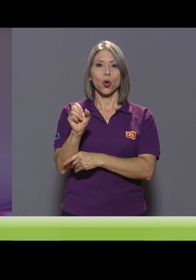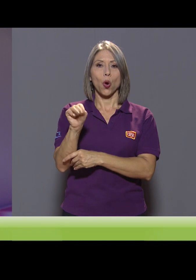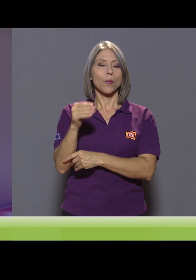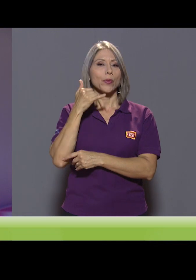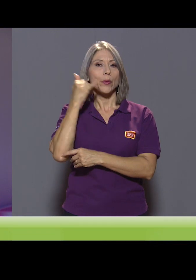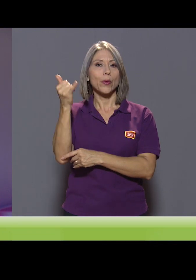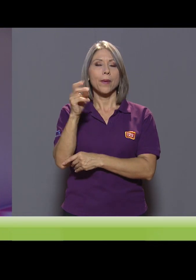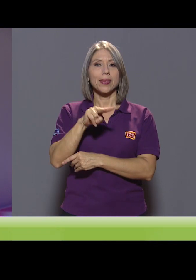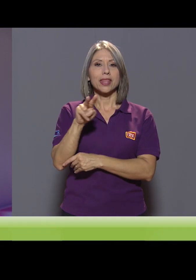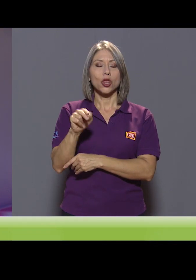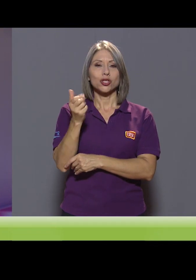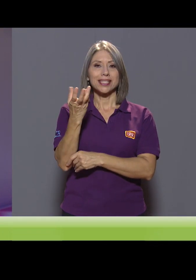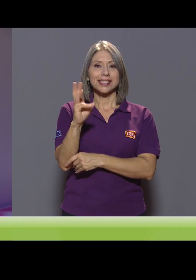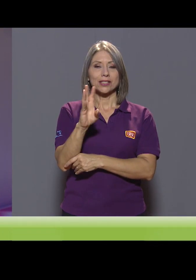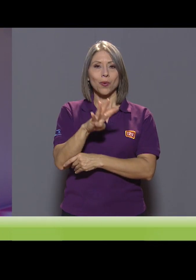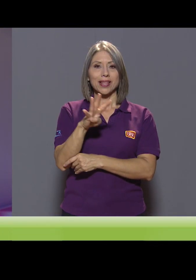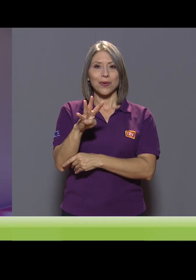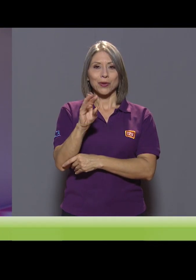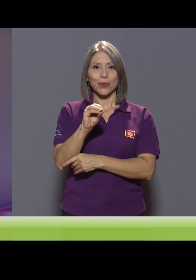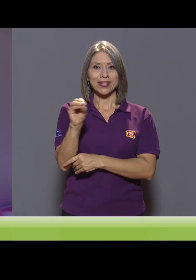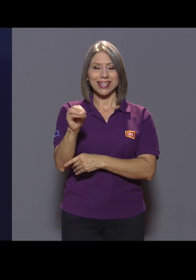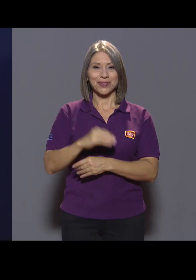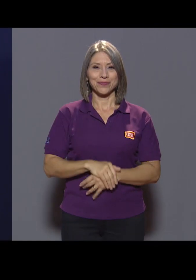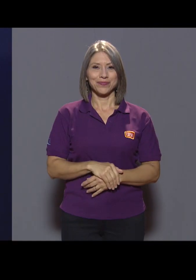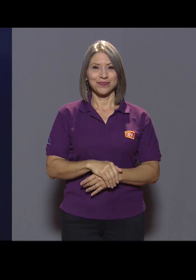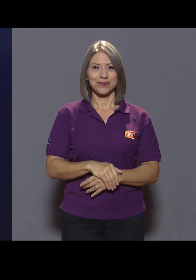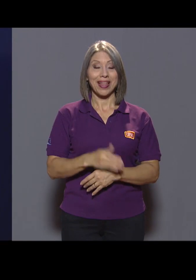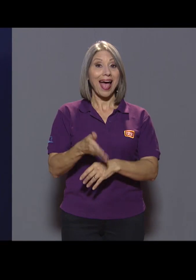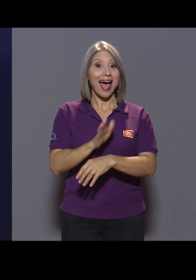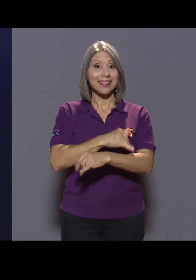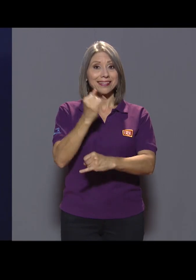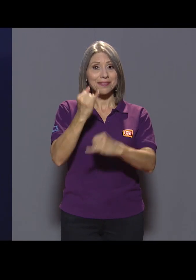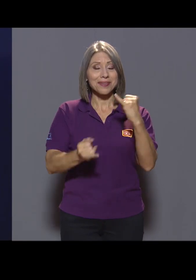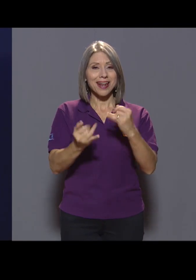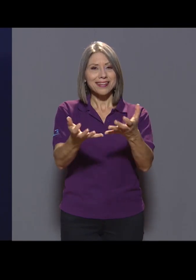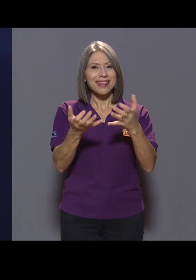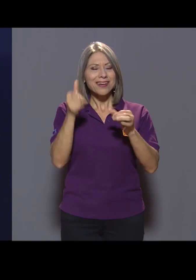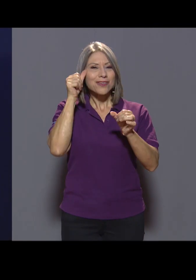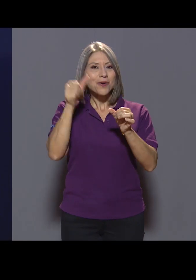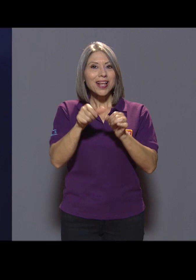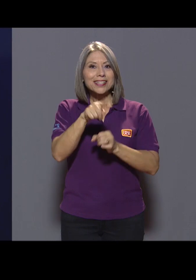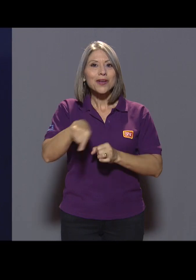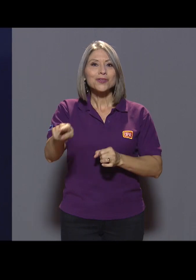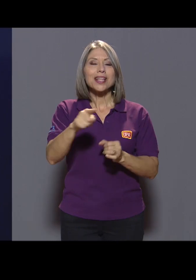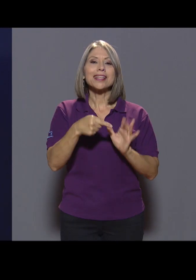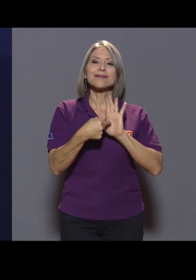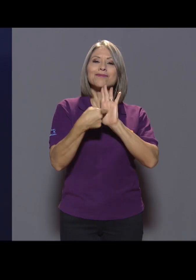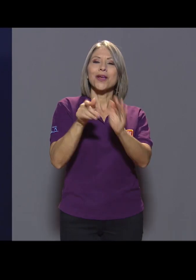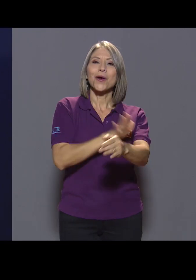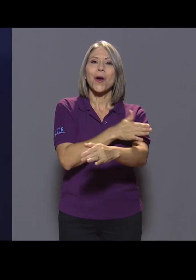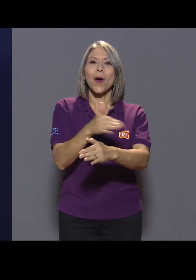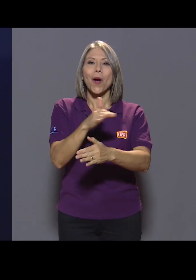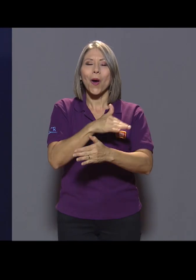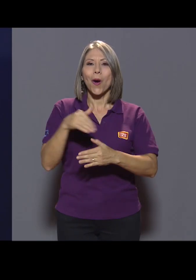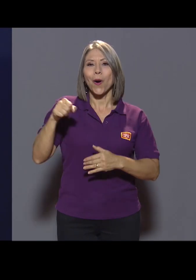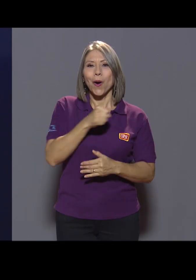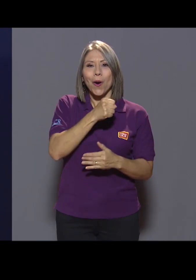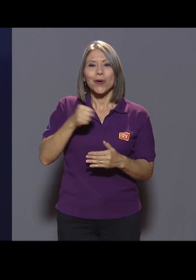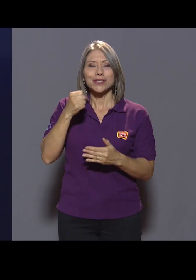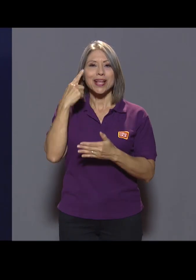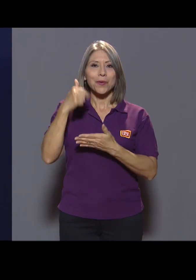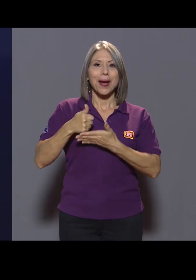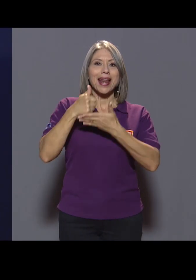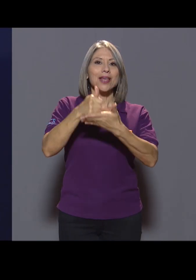al 2216-4400. Antes de despedirme, quiero recordarle sobre el concierto para ayudar a Alan Garita,